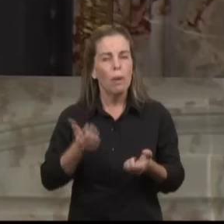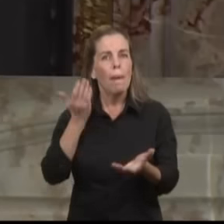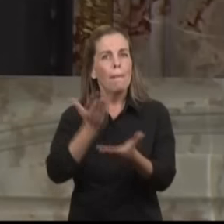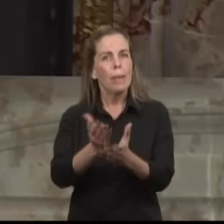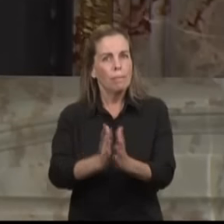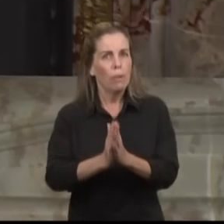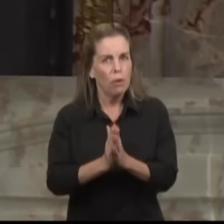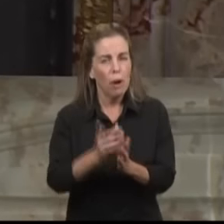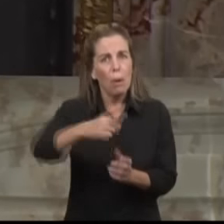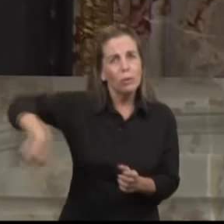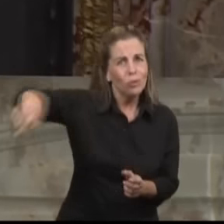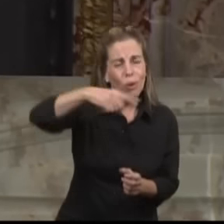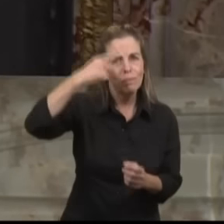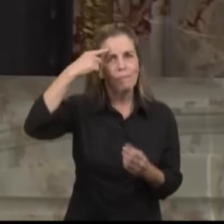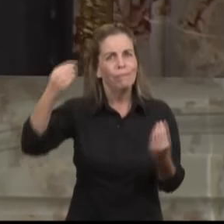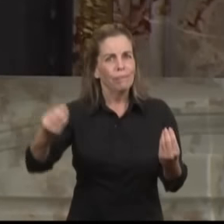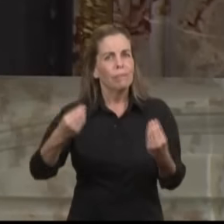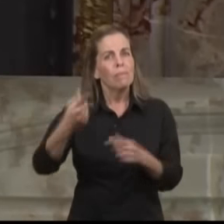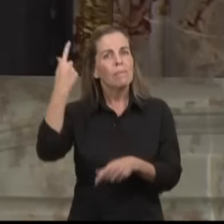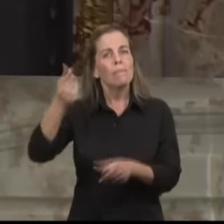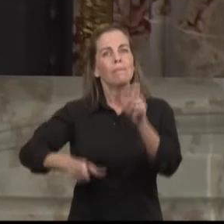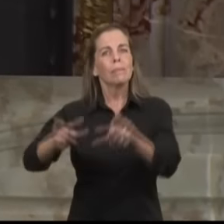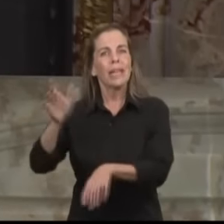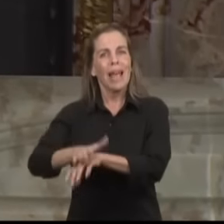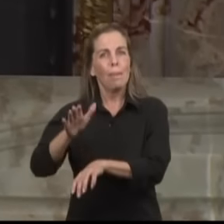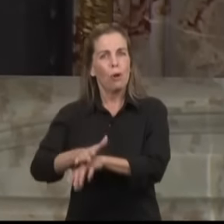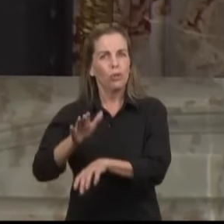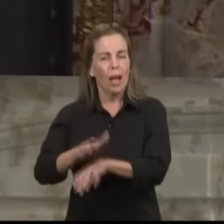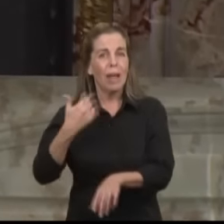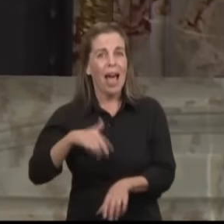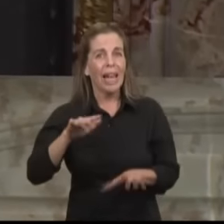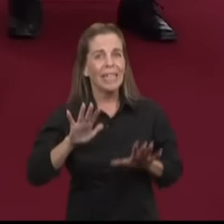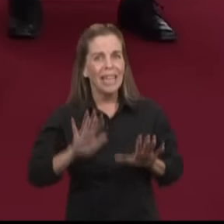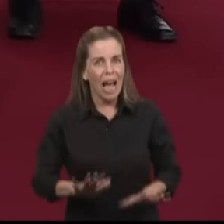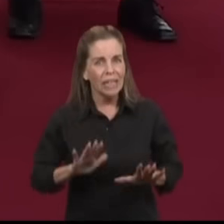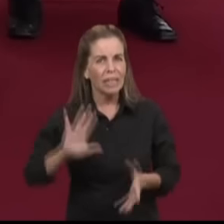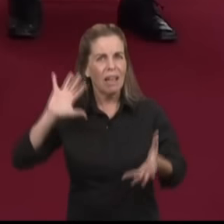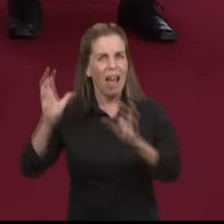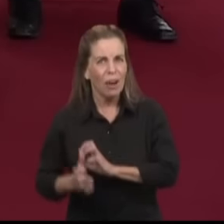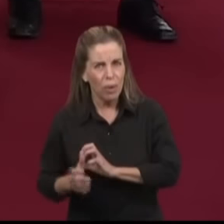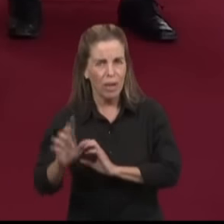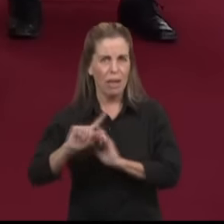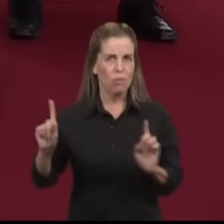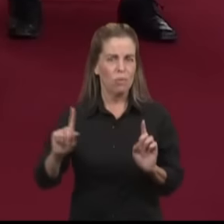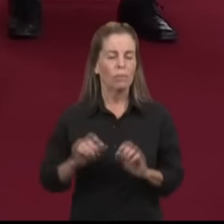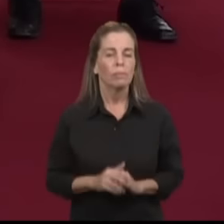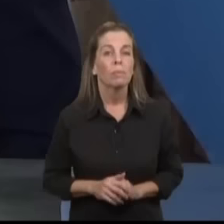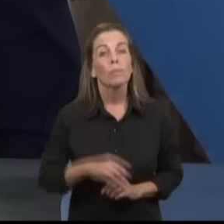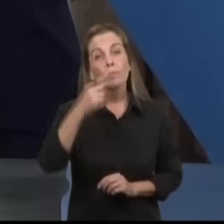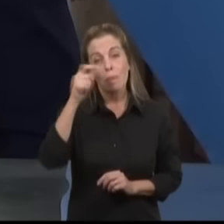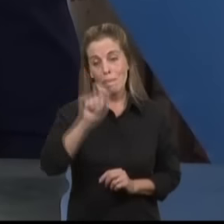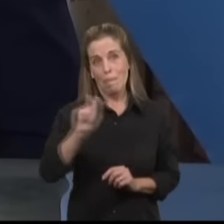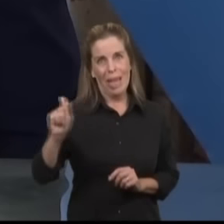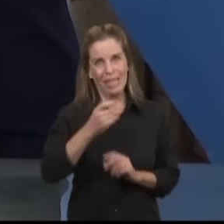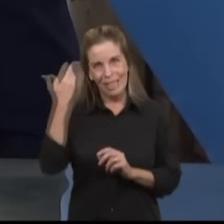dejen engañar por los que ya llevaron al país al pozo del que estamos intentando salir. En el último mes